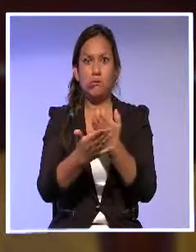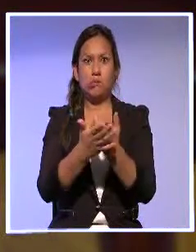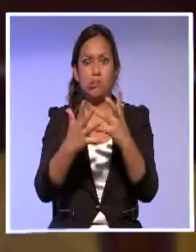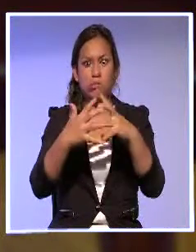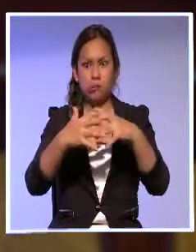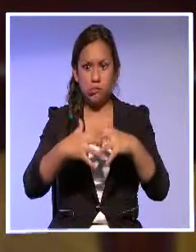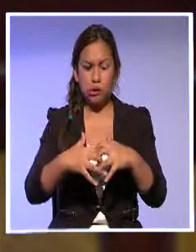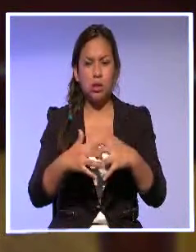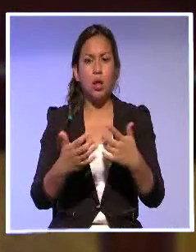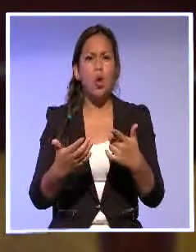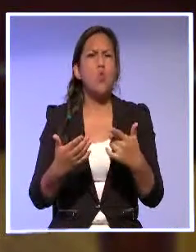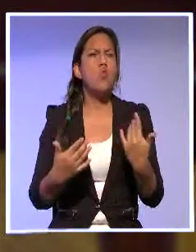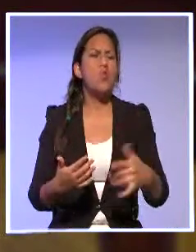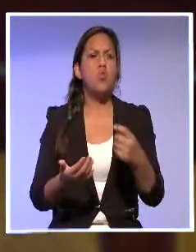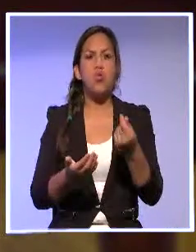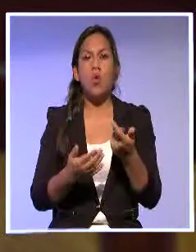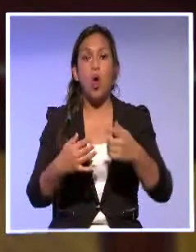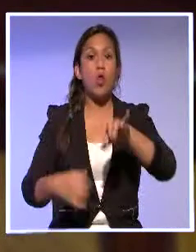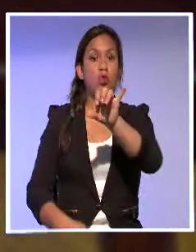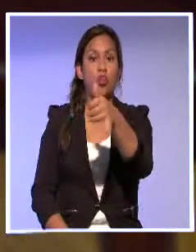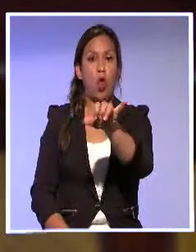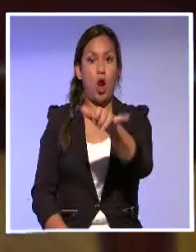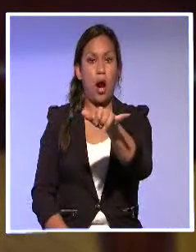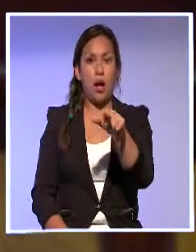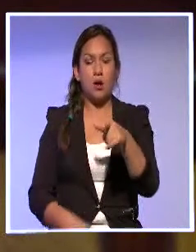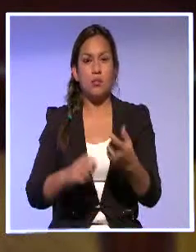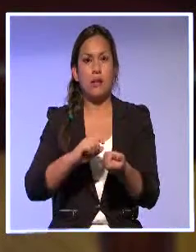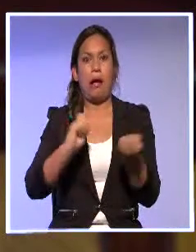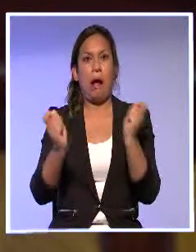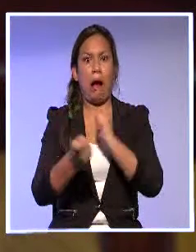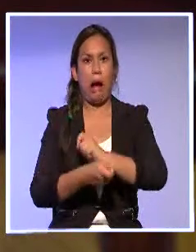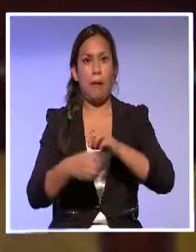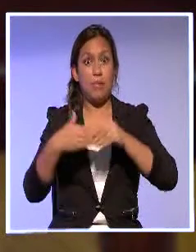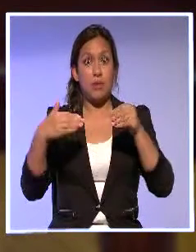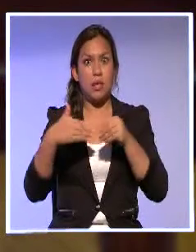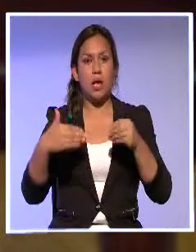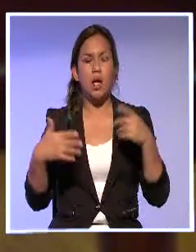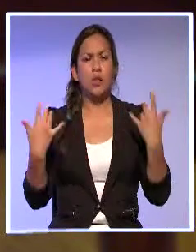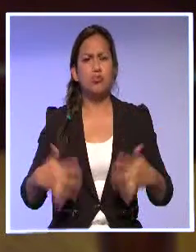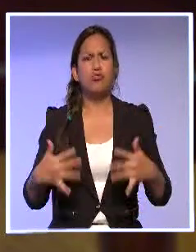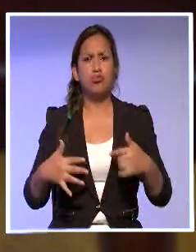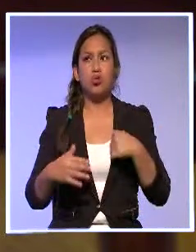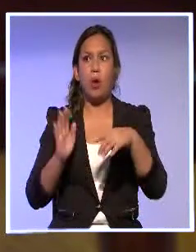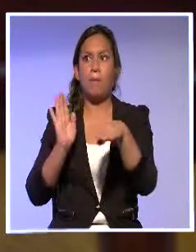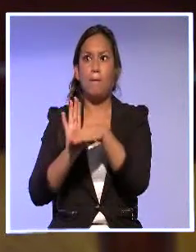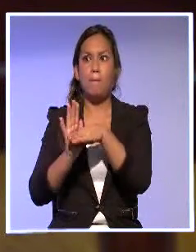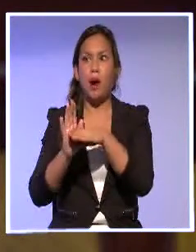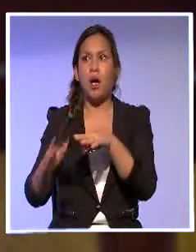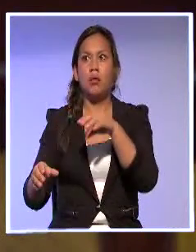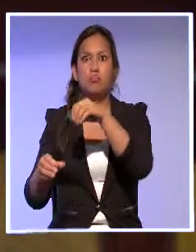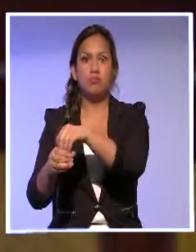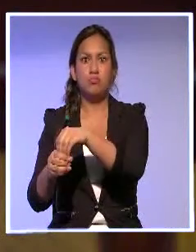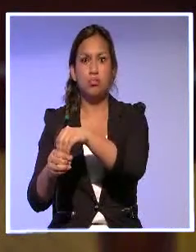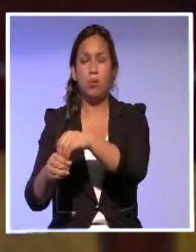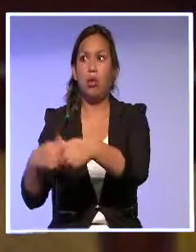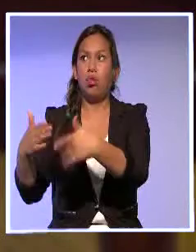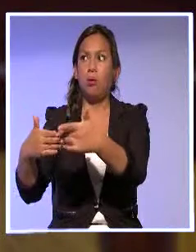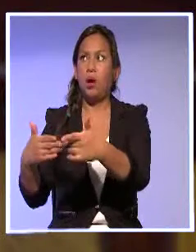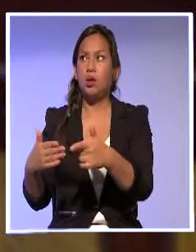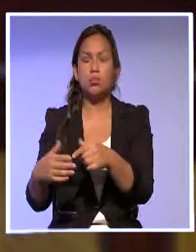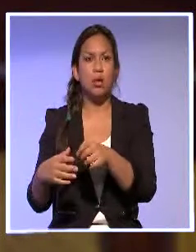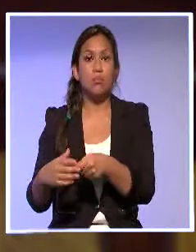bancario pues fui una de las víctimas y yo tenía mis recursos en el banco del progreso y me congelaron de un día para el otro